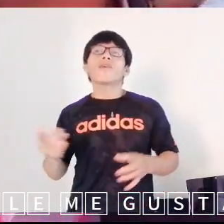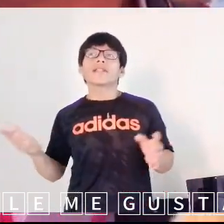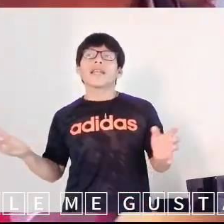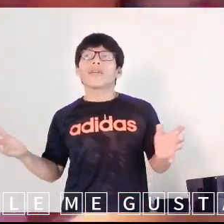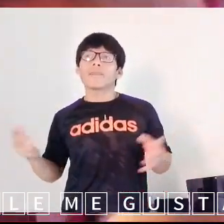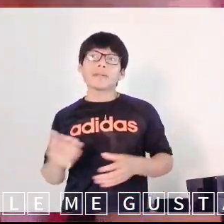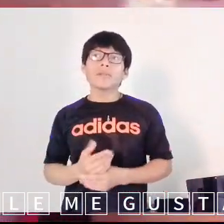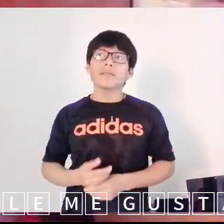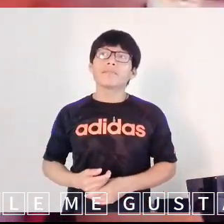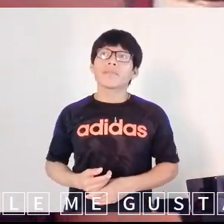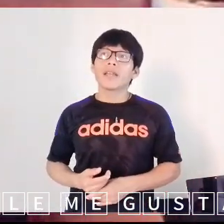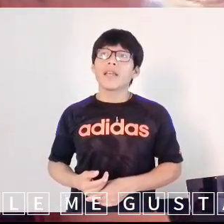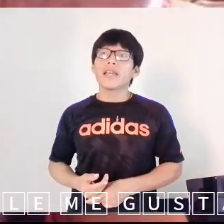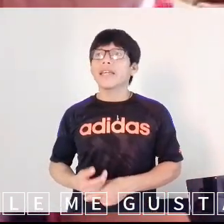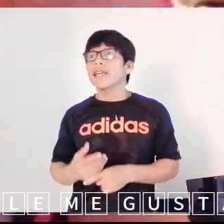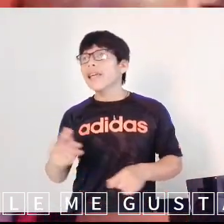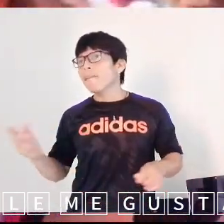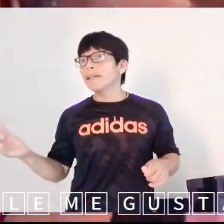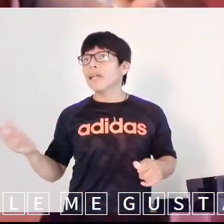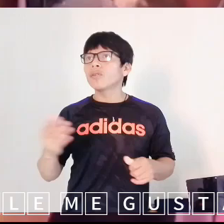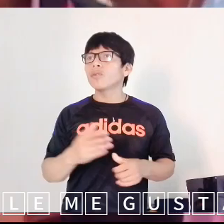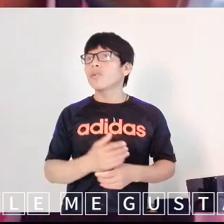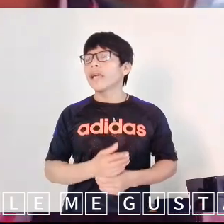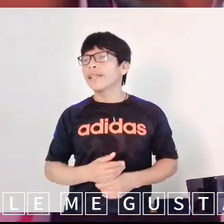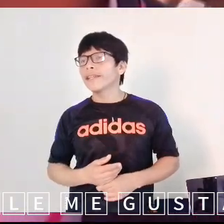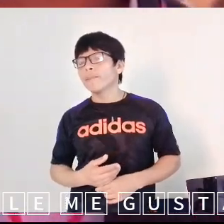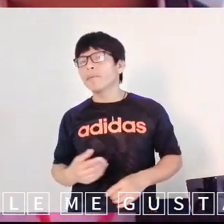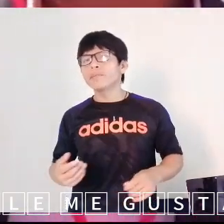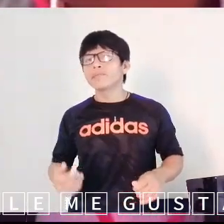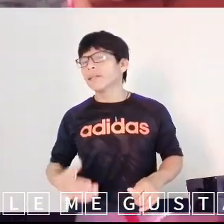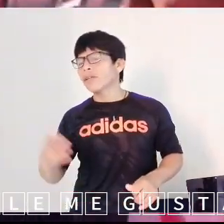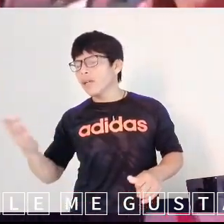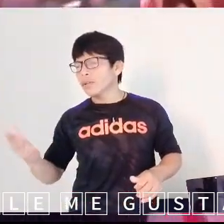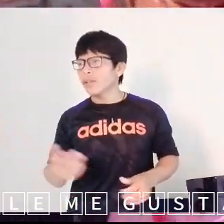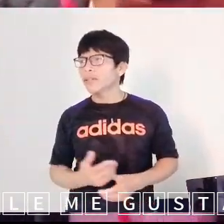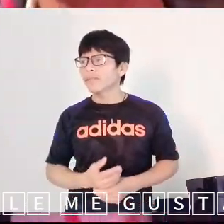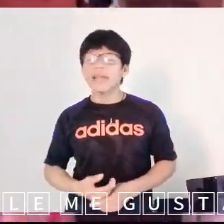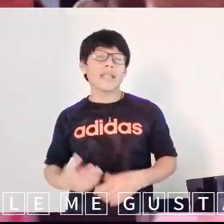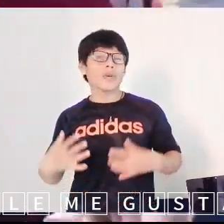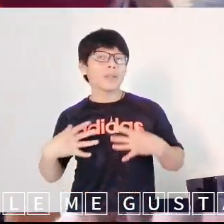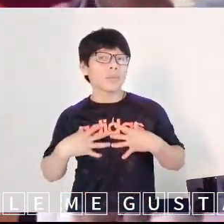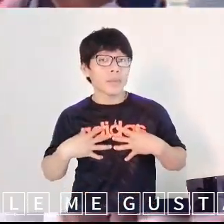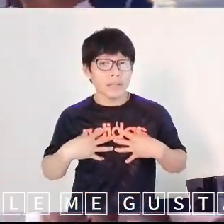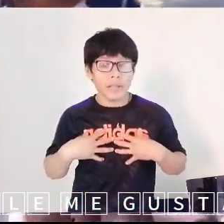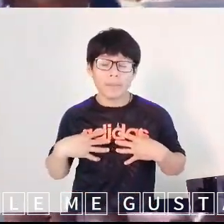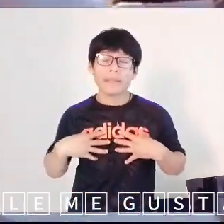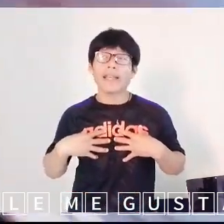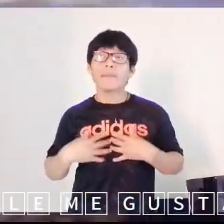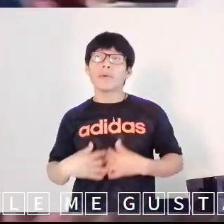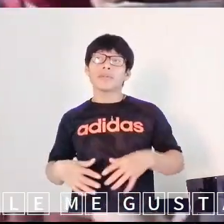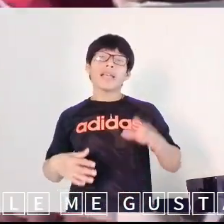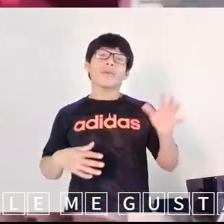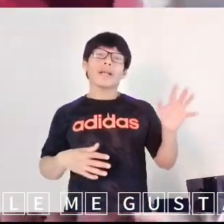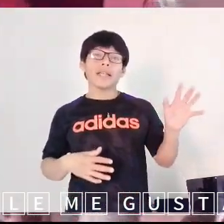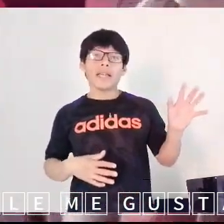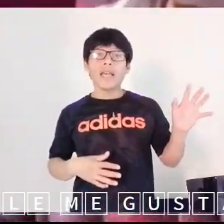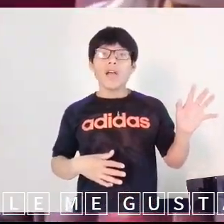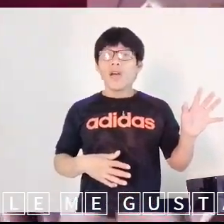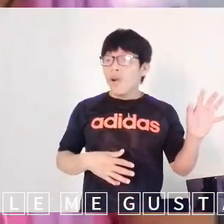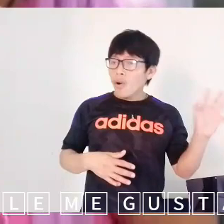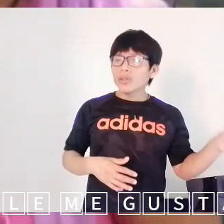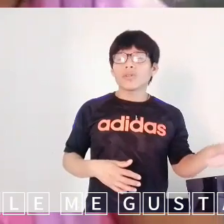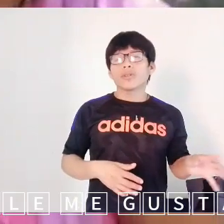INE. Eso fue lo que salieron a presumir. Y ya pasando el tiempo, pasando las horas, hasta yo mismo me hice la pregunta, al igual